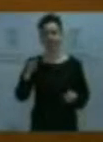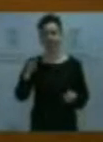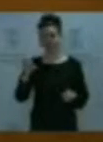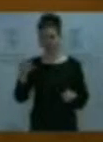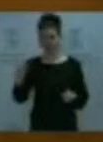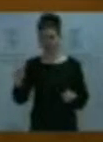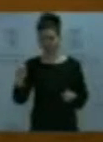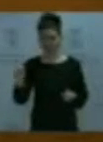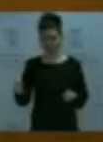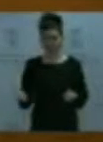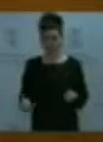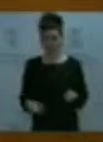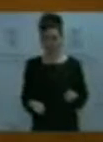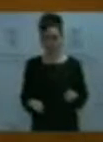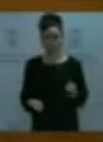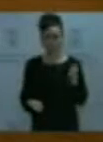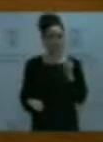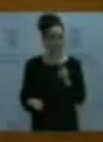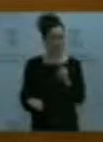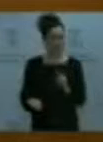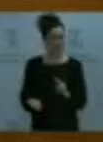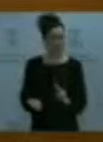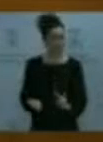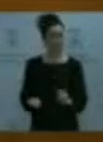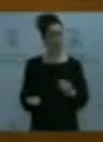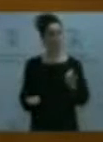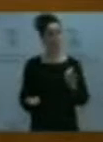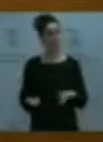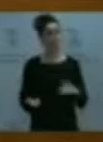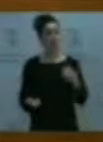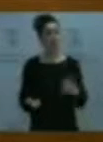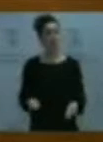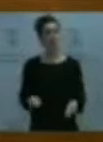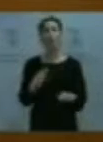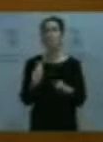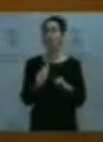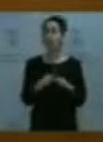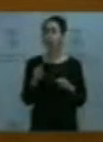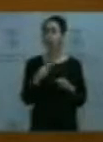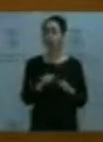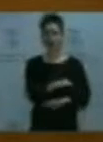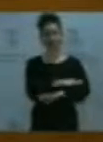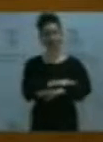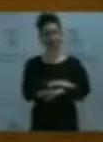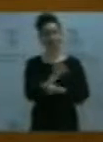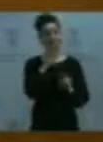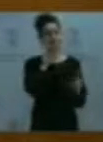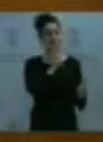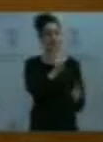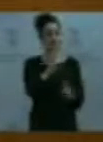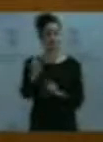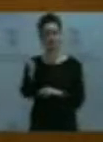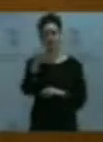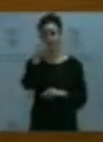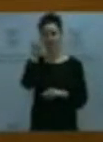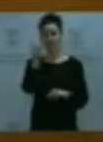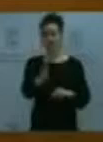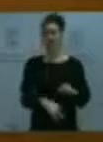que esa política que un gobierno que mire por el interés general podría poner de protagonista a